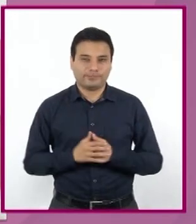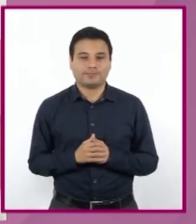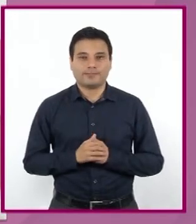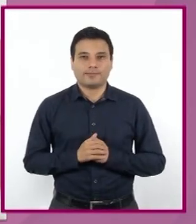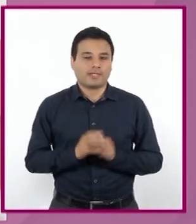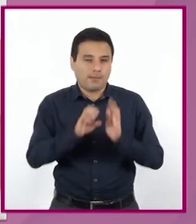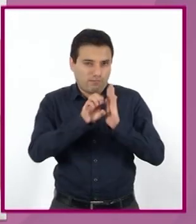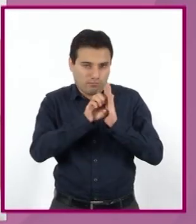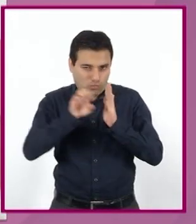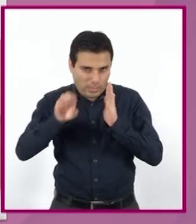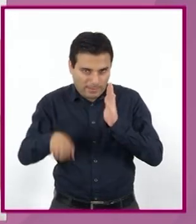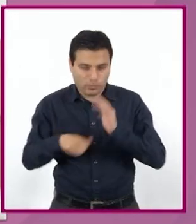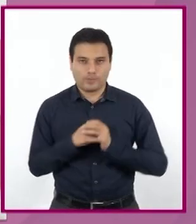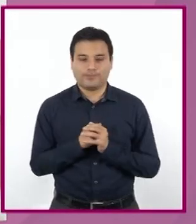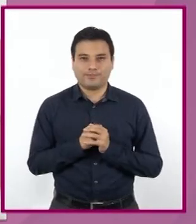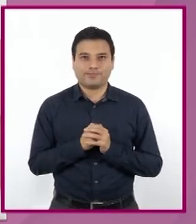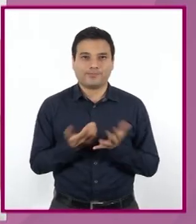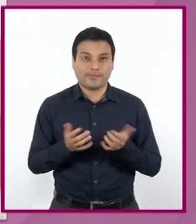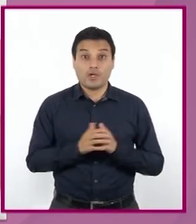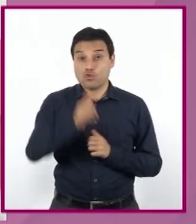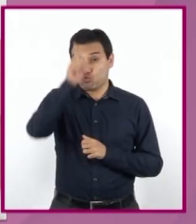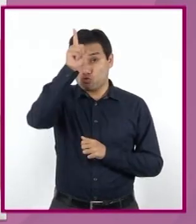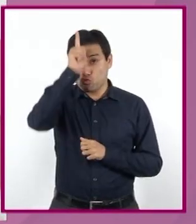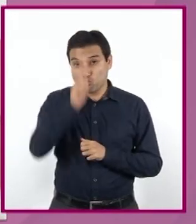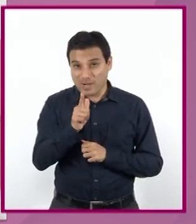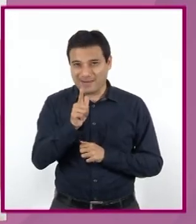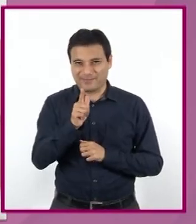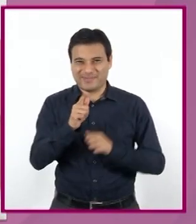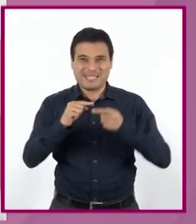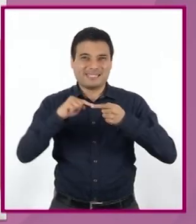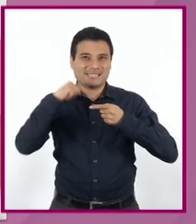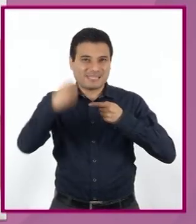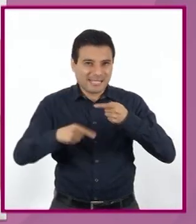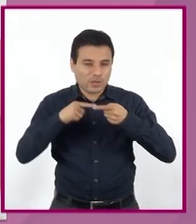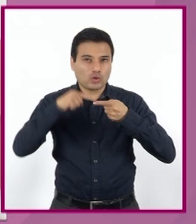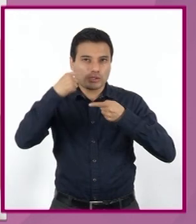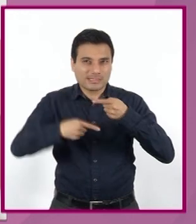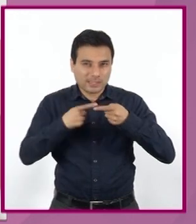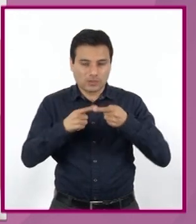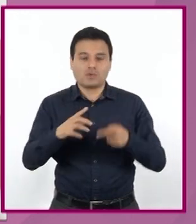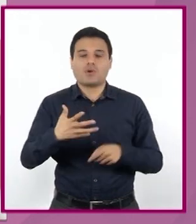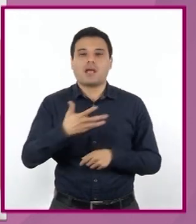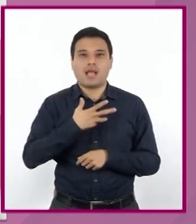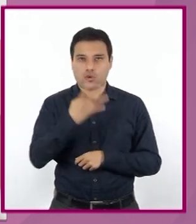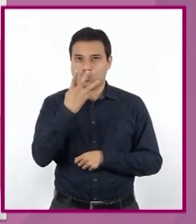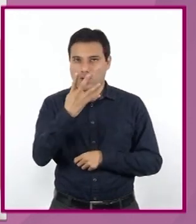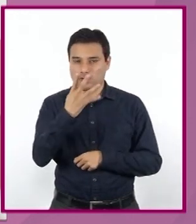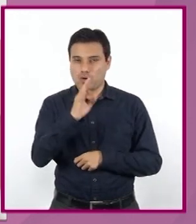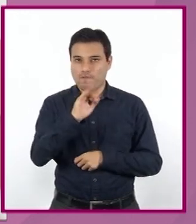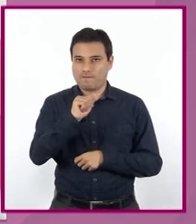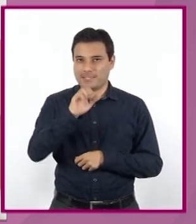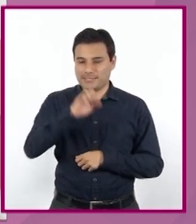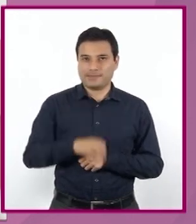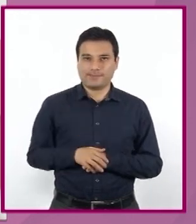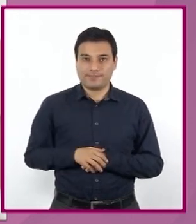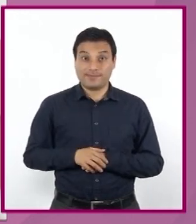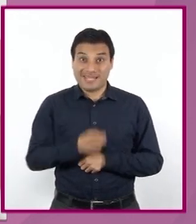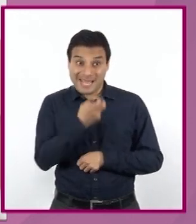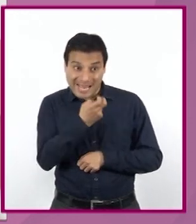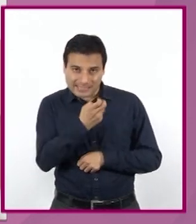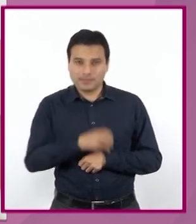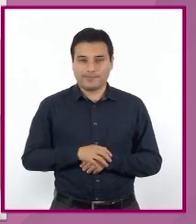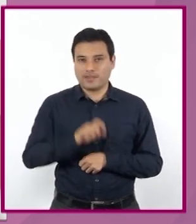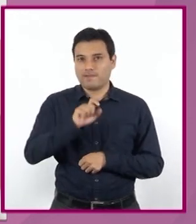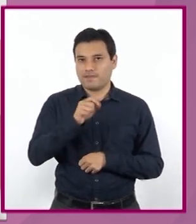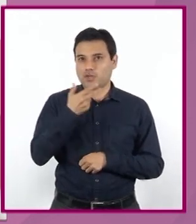Por ejemplo, el ciclo lunar consta de 4 fases principales. Este dura 28 días